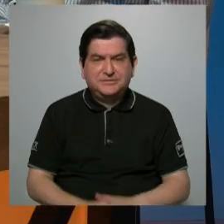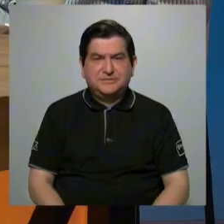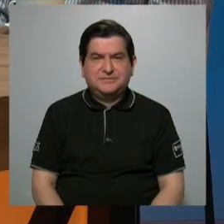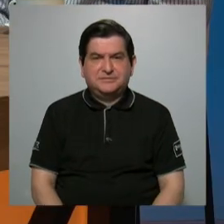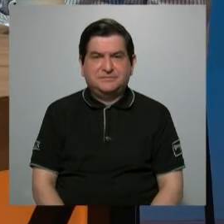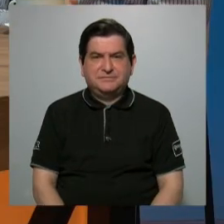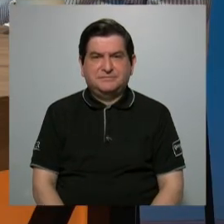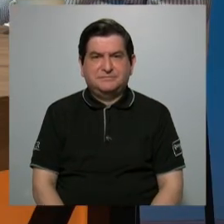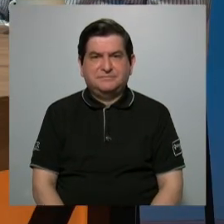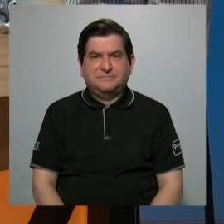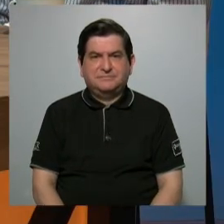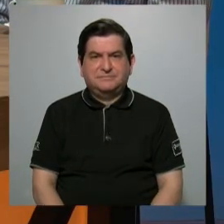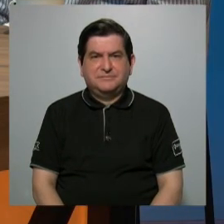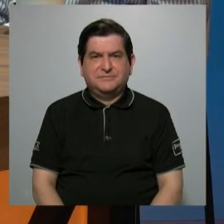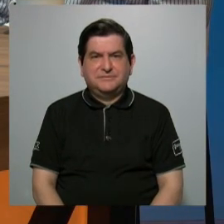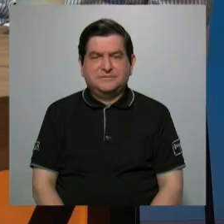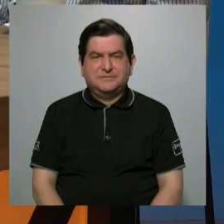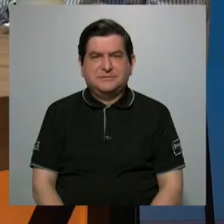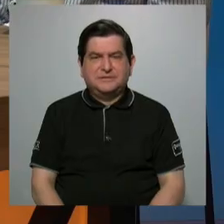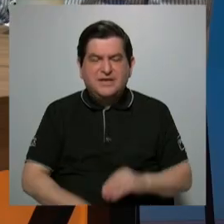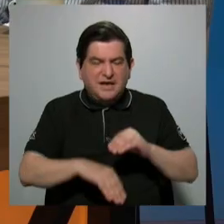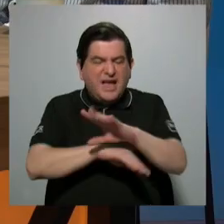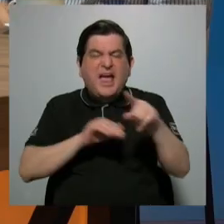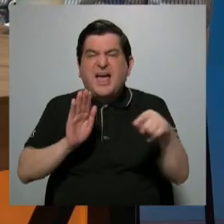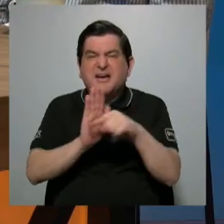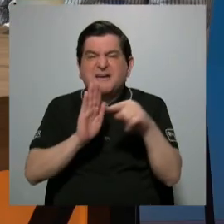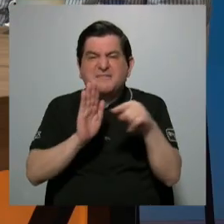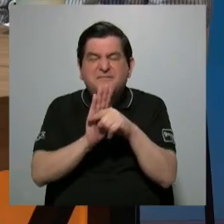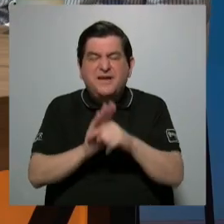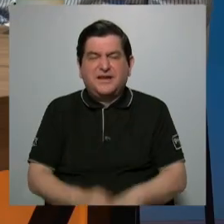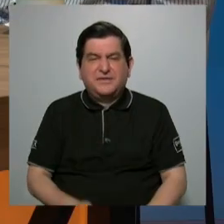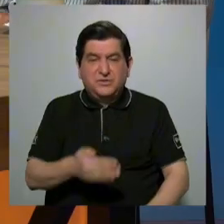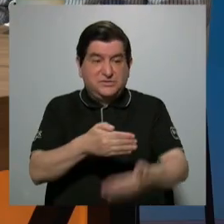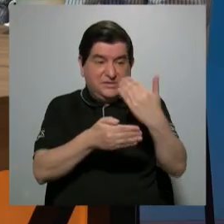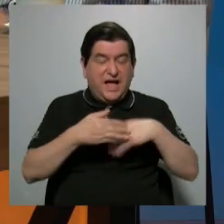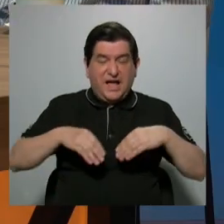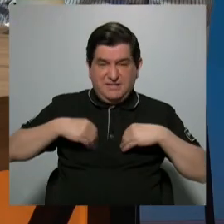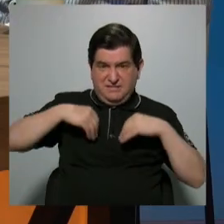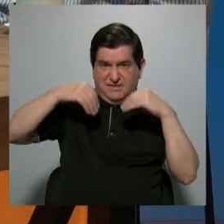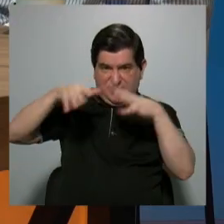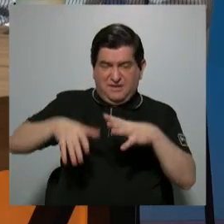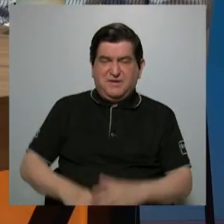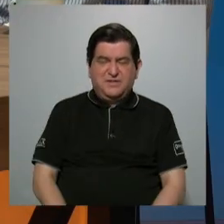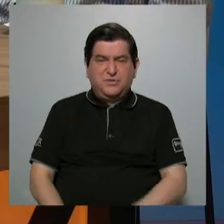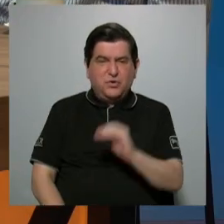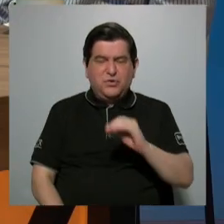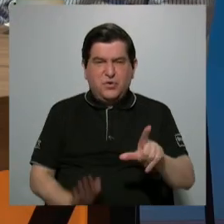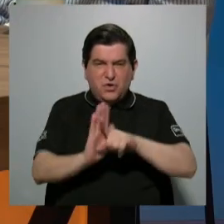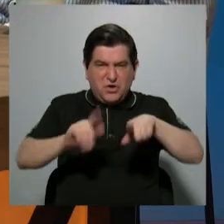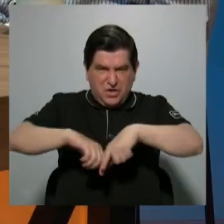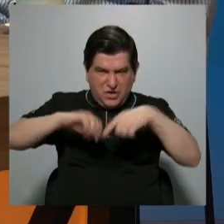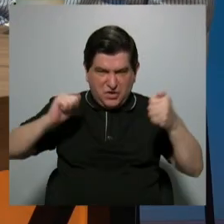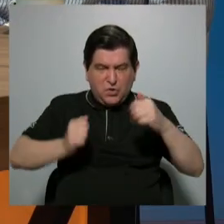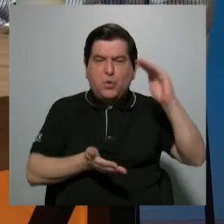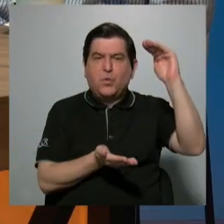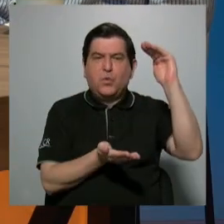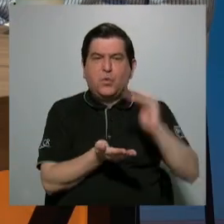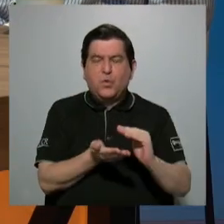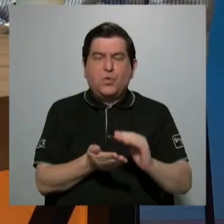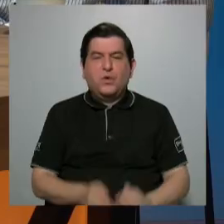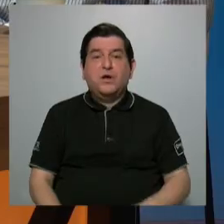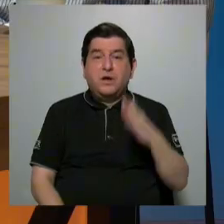las consecuencias negativas de ese abandono, incluida la criminalidad, iban a reducir. Y esa experiencia después